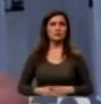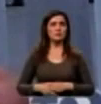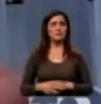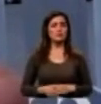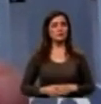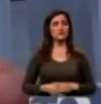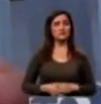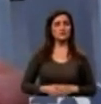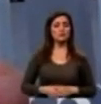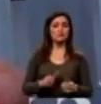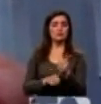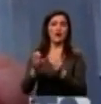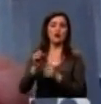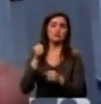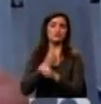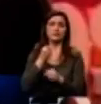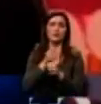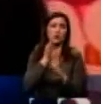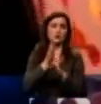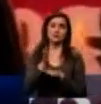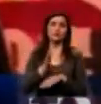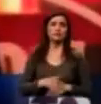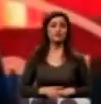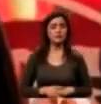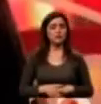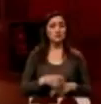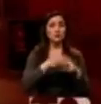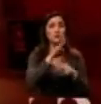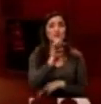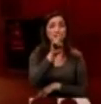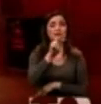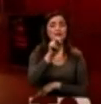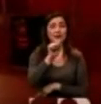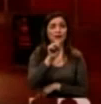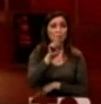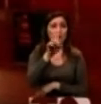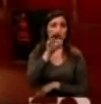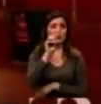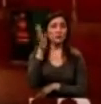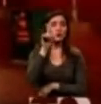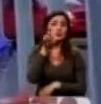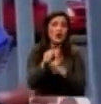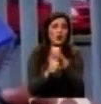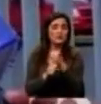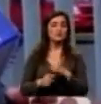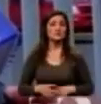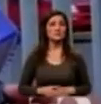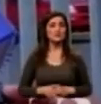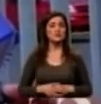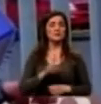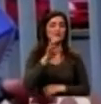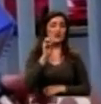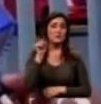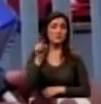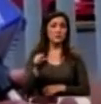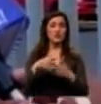Bien trabajador, Miñaño, honesto como el nadie. Don Bernardo, como era conocido, tenía el negocio hace un año. Gastó más de